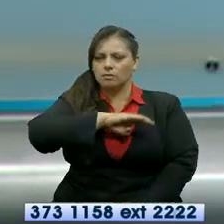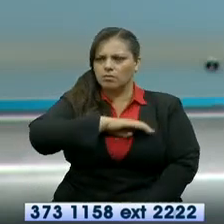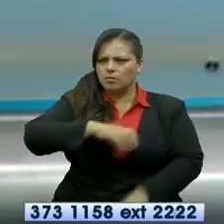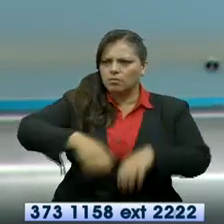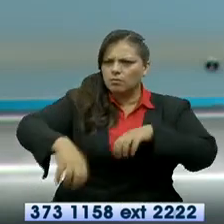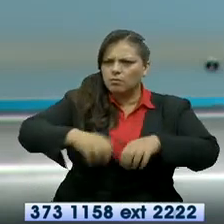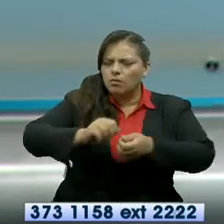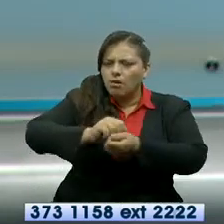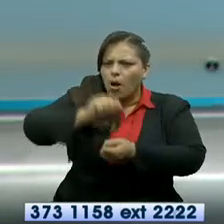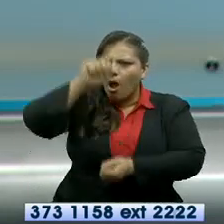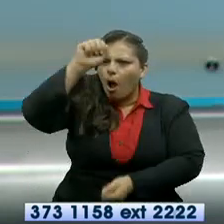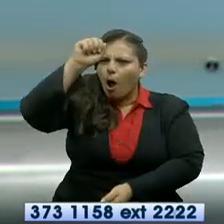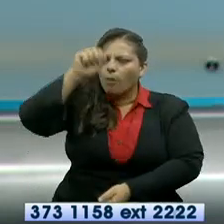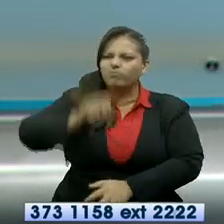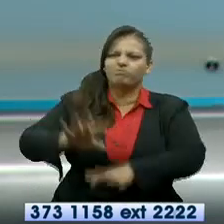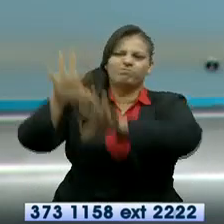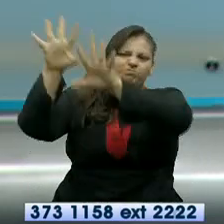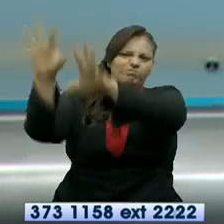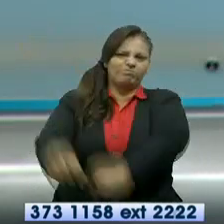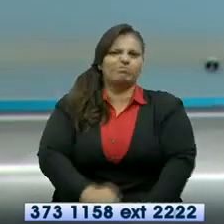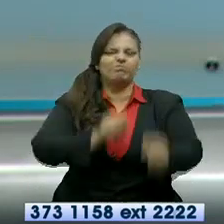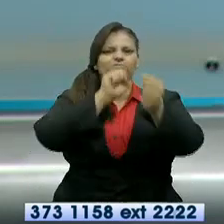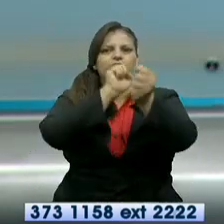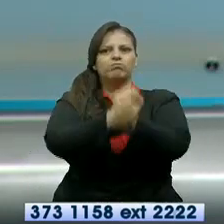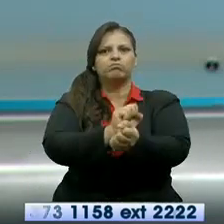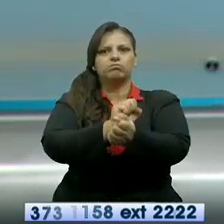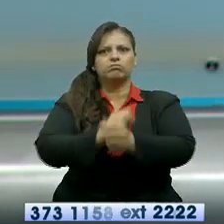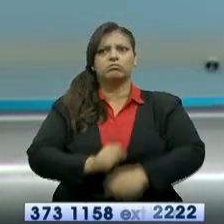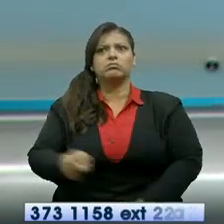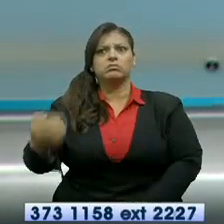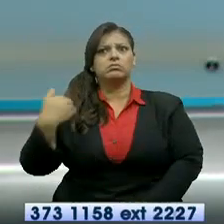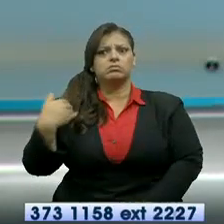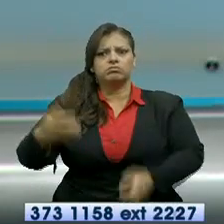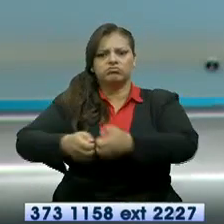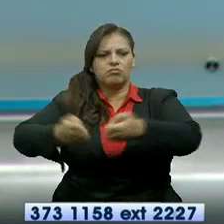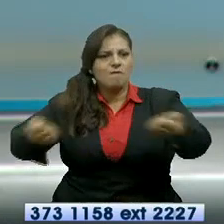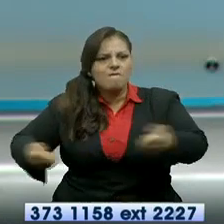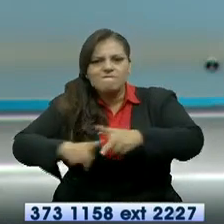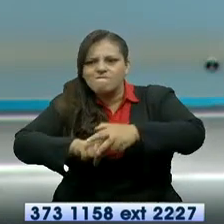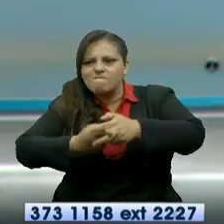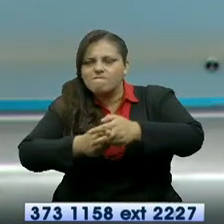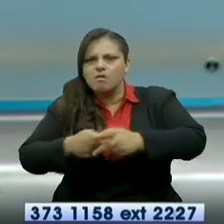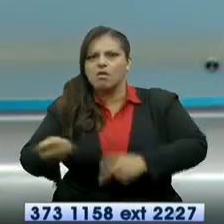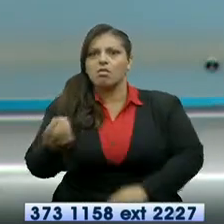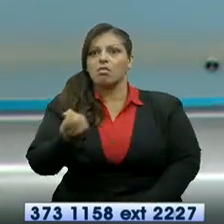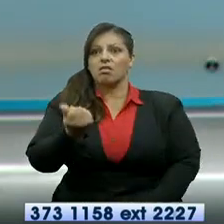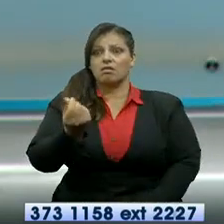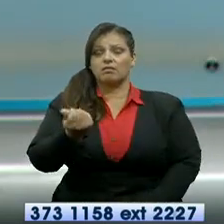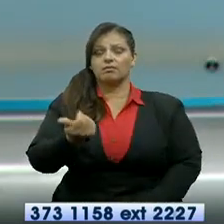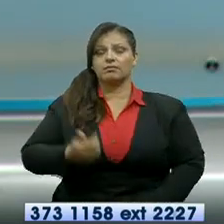en el norte de Guayaquil. Los aprehendidos tenían en su poder herramientas y dinero en efectivo.